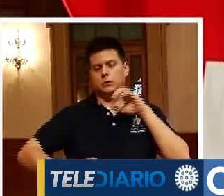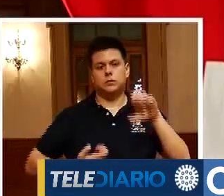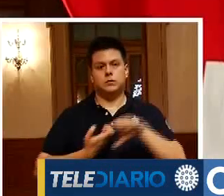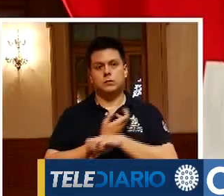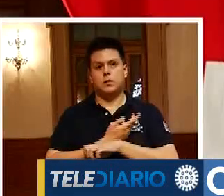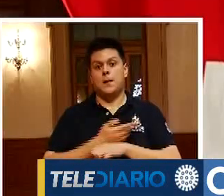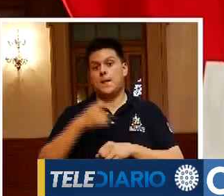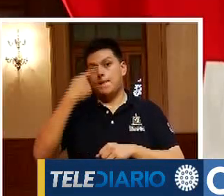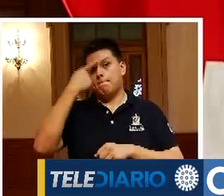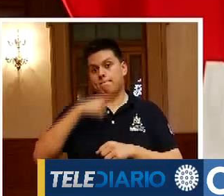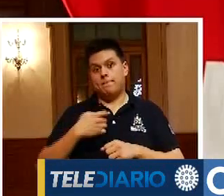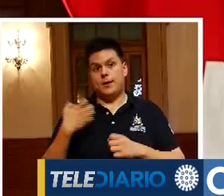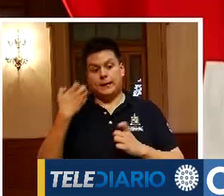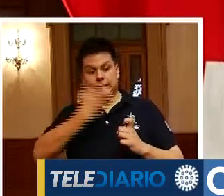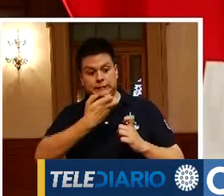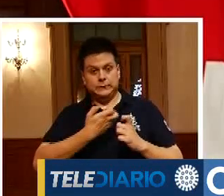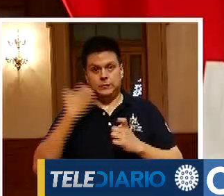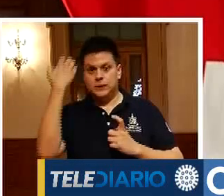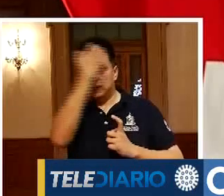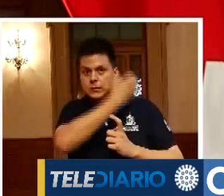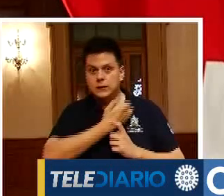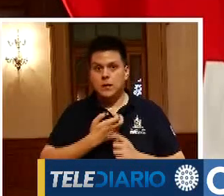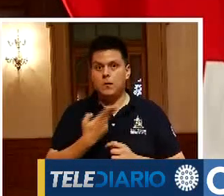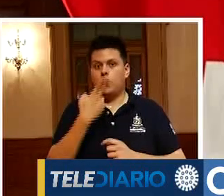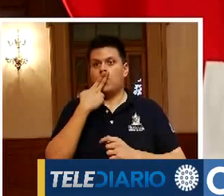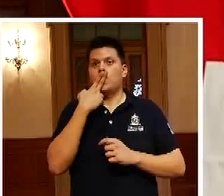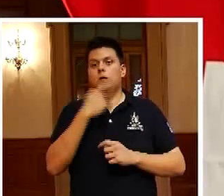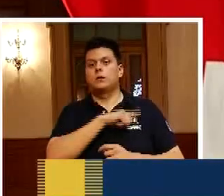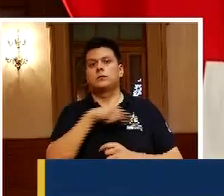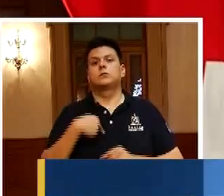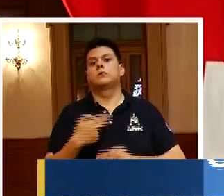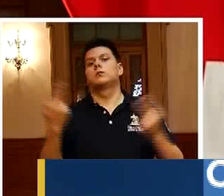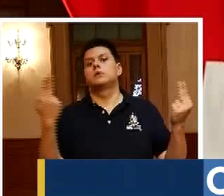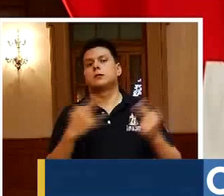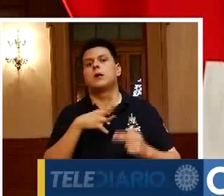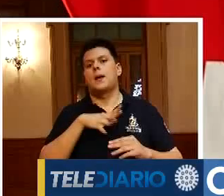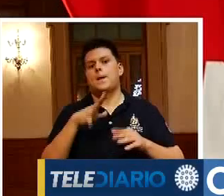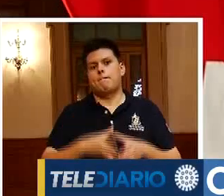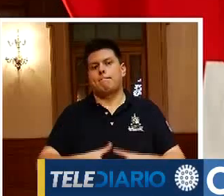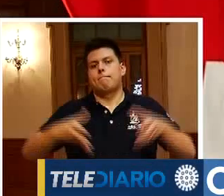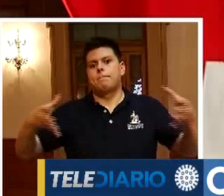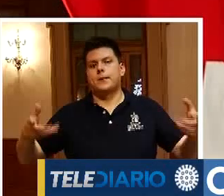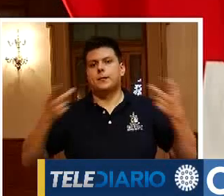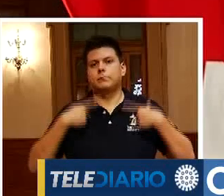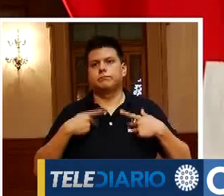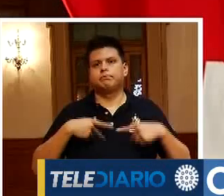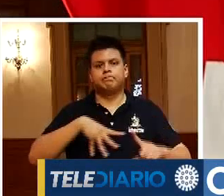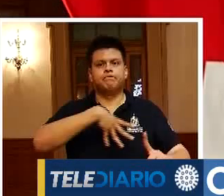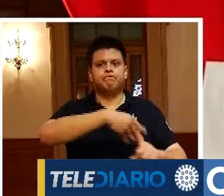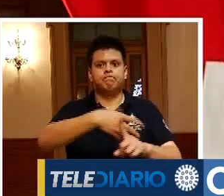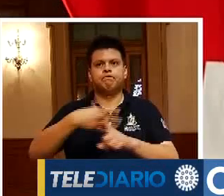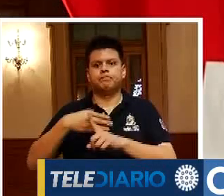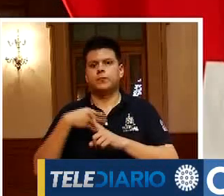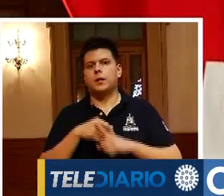prueba serológica tenga una utilidad, necesitamos que haya más población infectada. Y